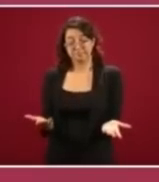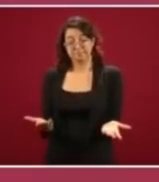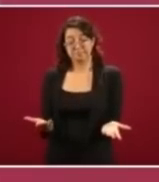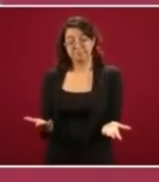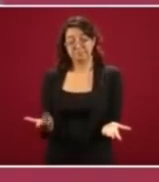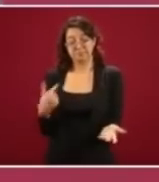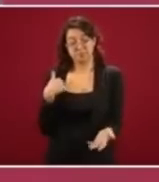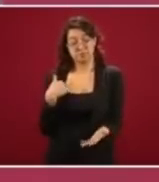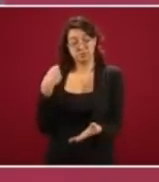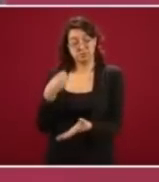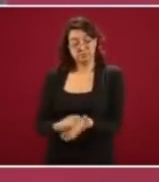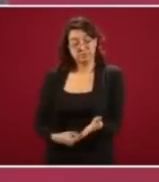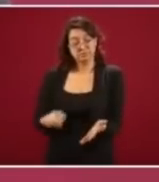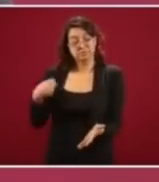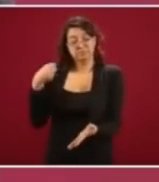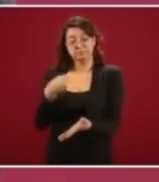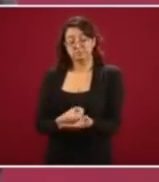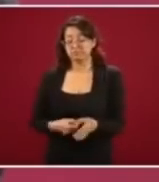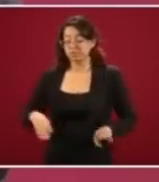soy perseverante,